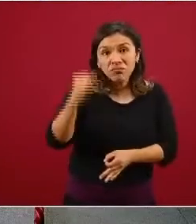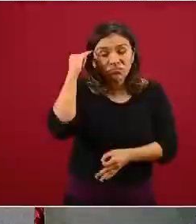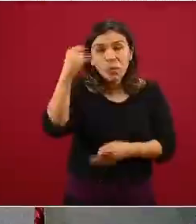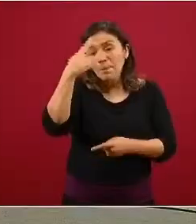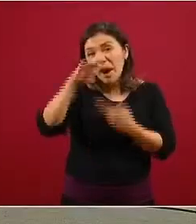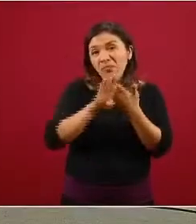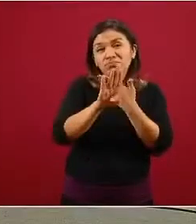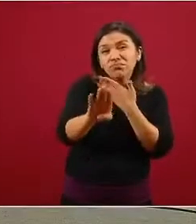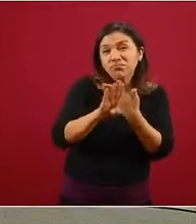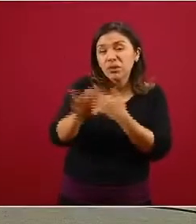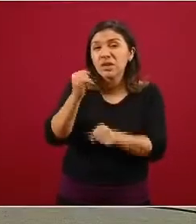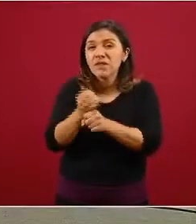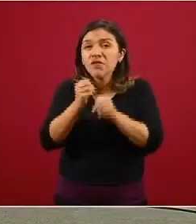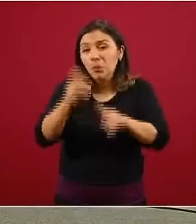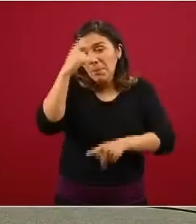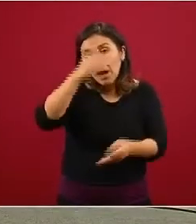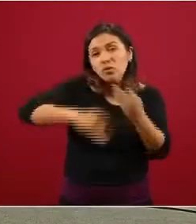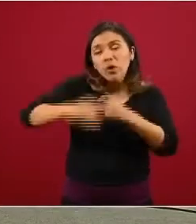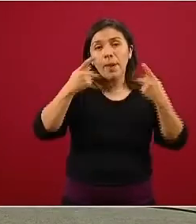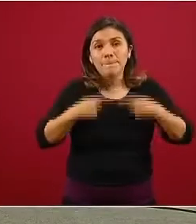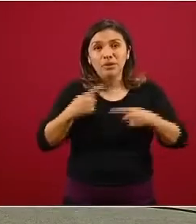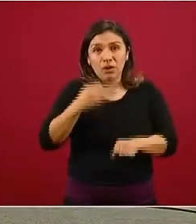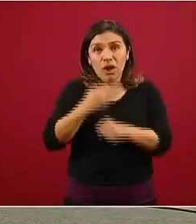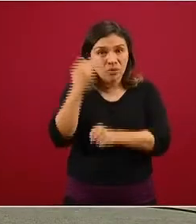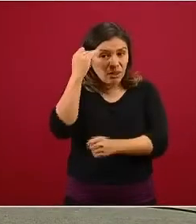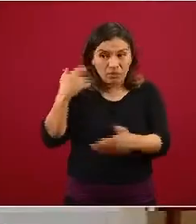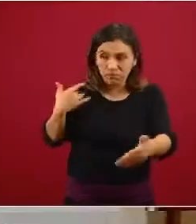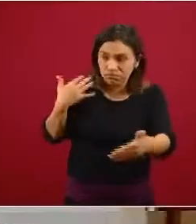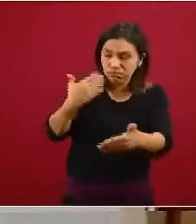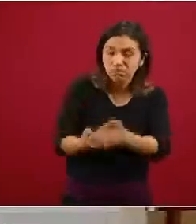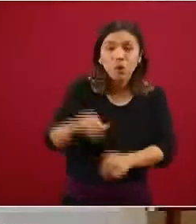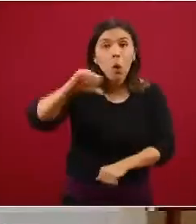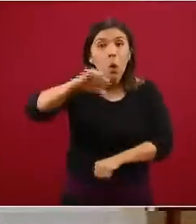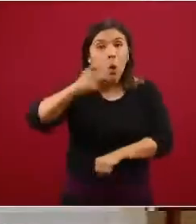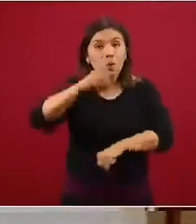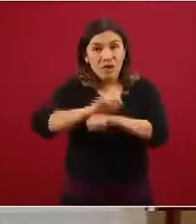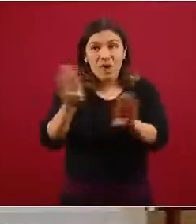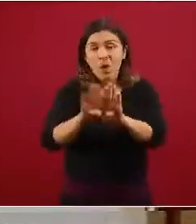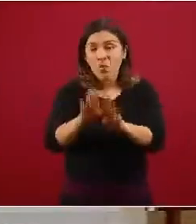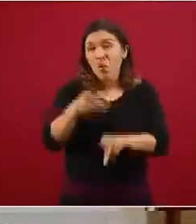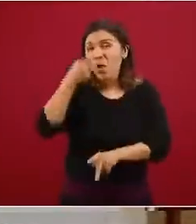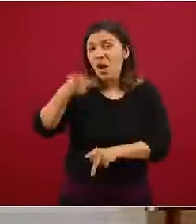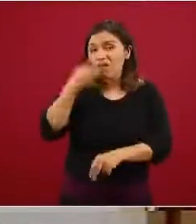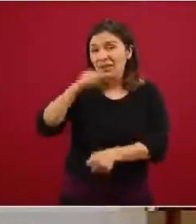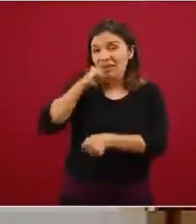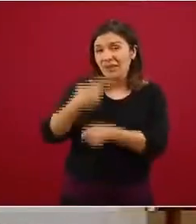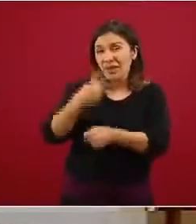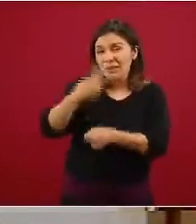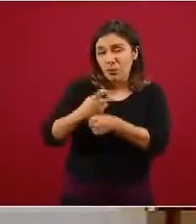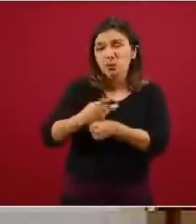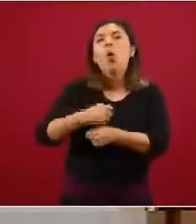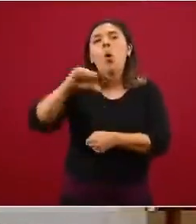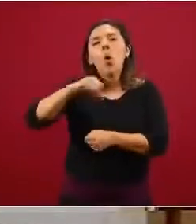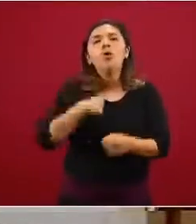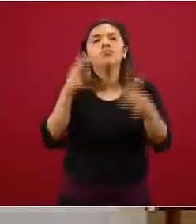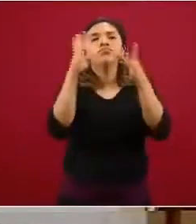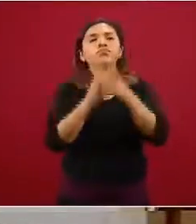tipo preventivo, informativo para la población en estos meses. Y el día de hoy, como comentaba el subsecretario, vamos a